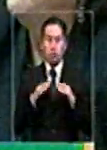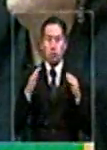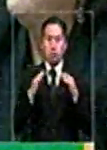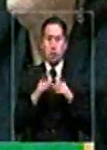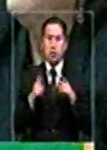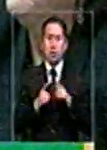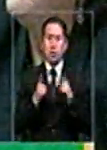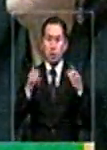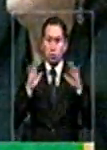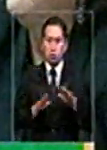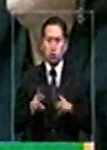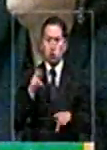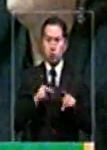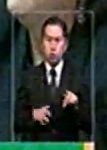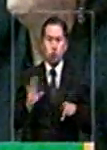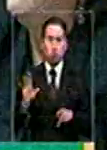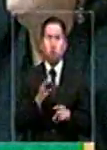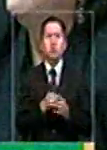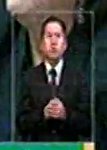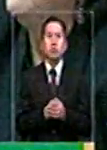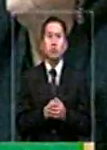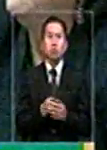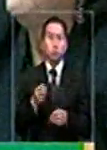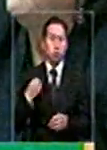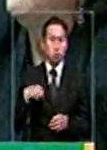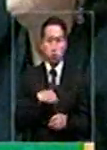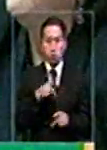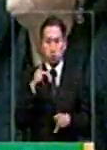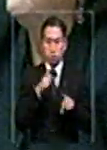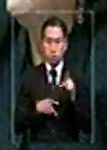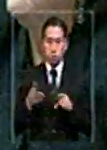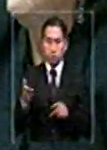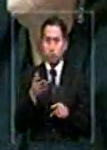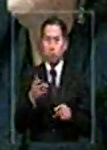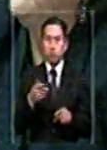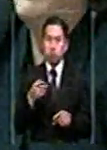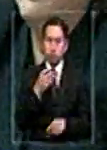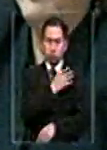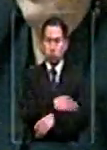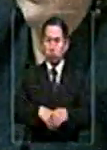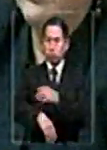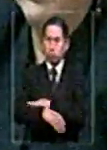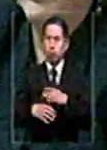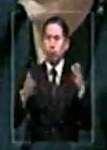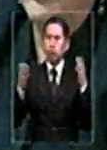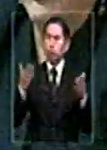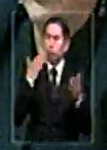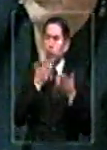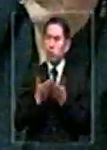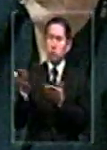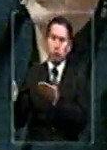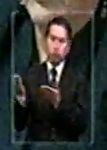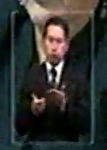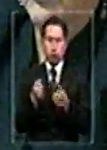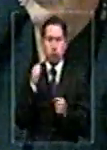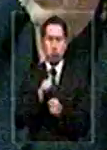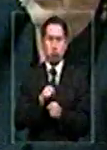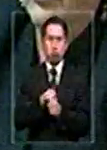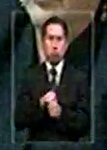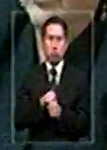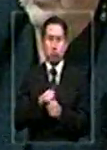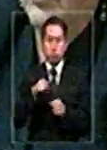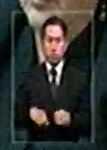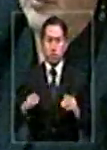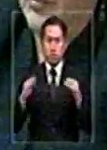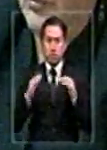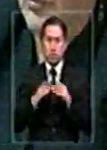del paseño. Nosotros, los paseños, las paseñas, los recibimos con los brazos abiertos. Y esa casa